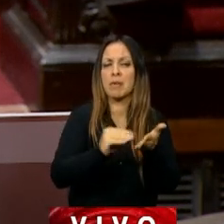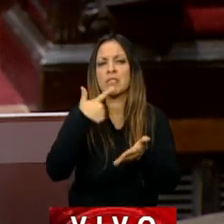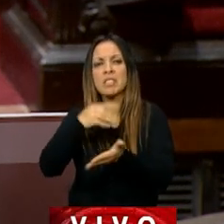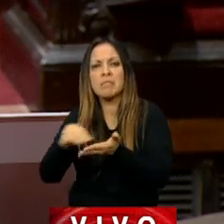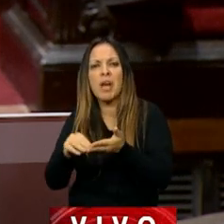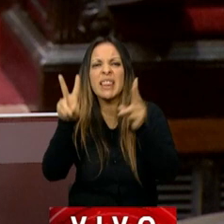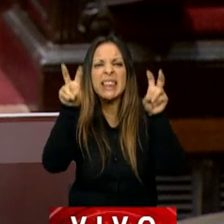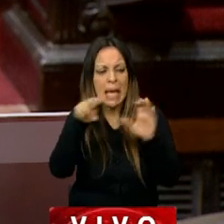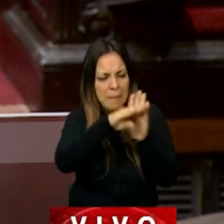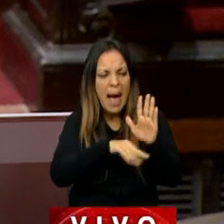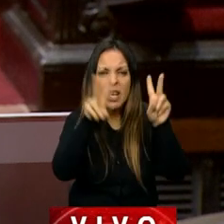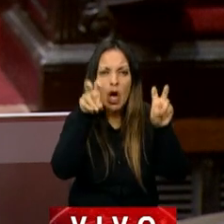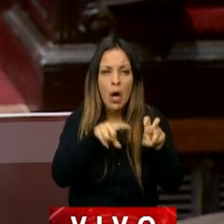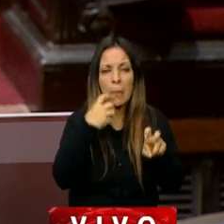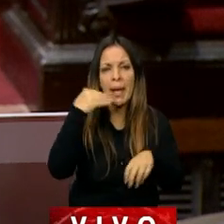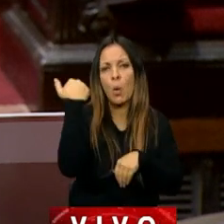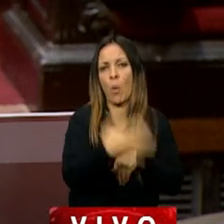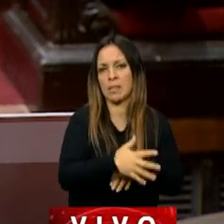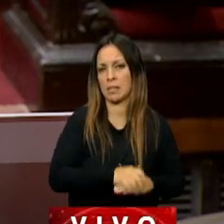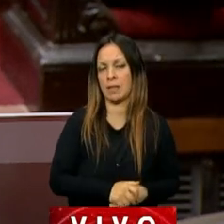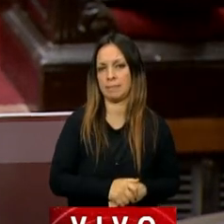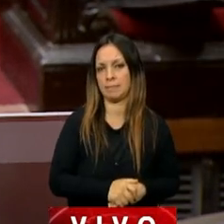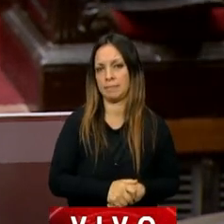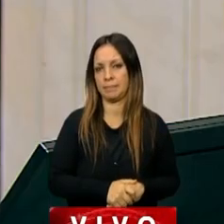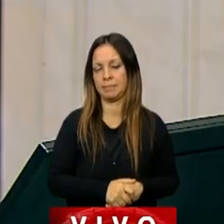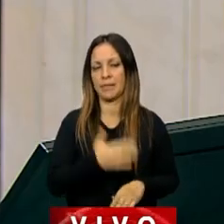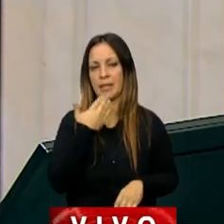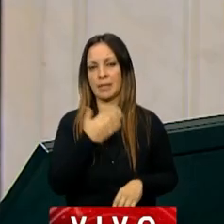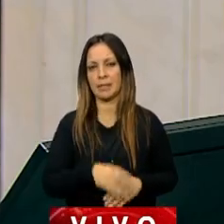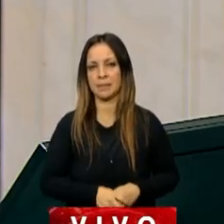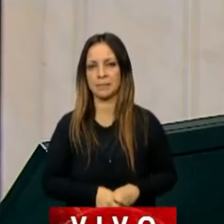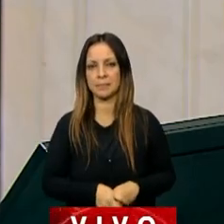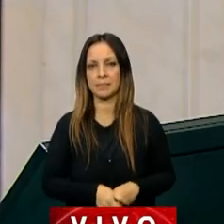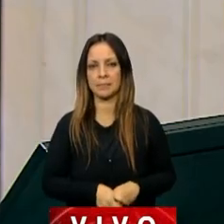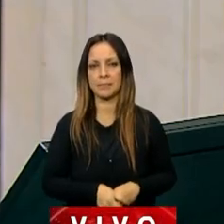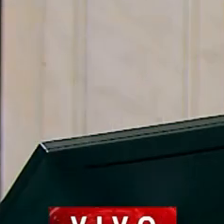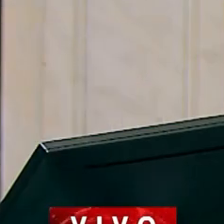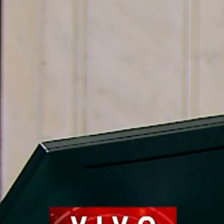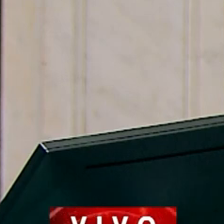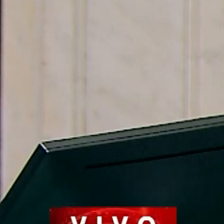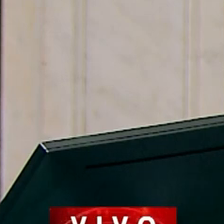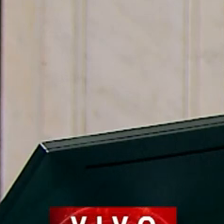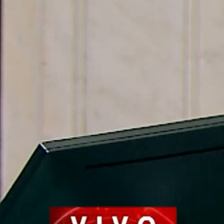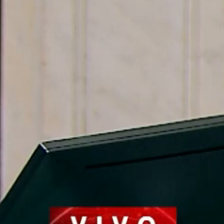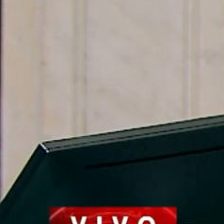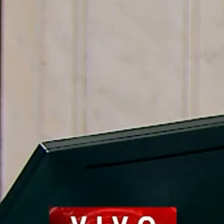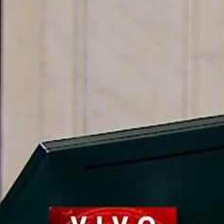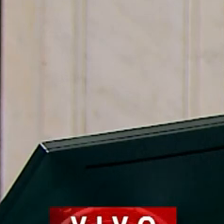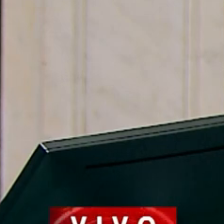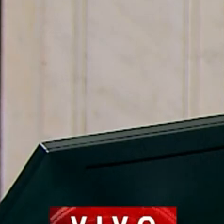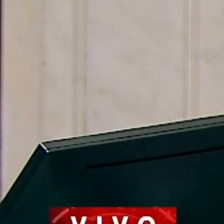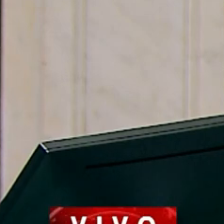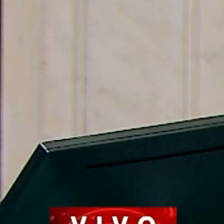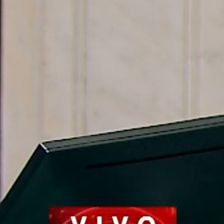una sesión vergonzosa de espaldas al país. Gracias. En el uso de la palabra... La